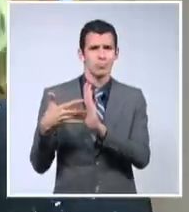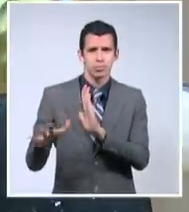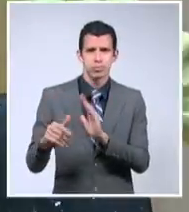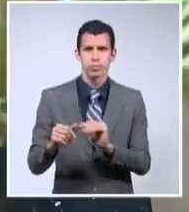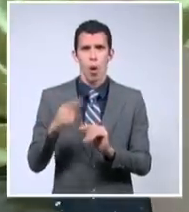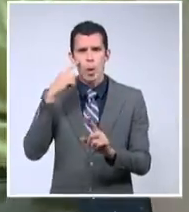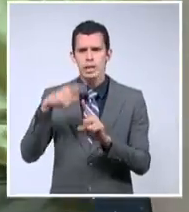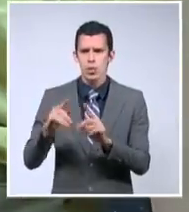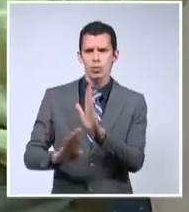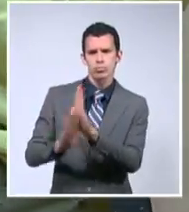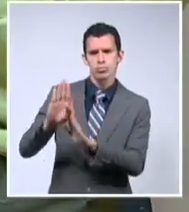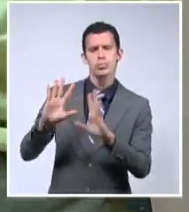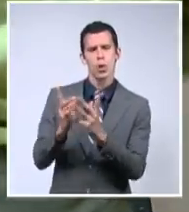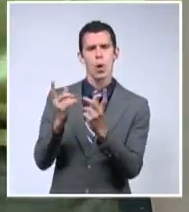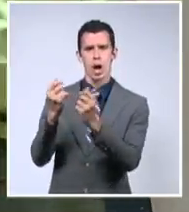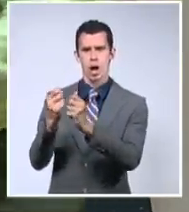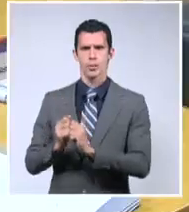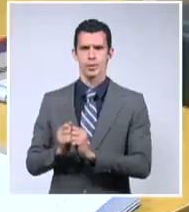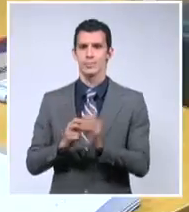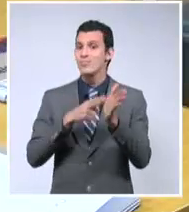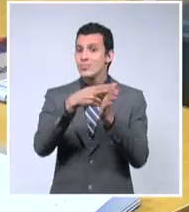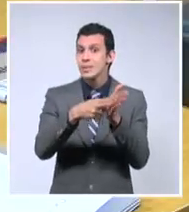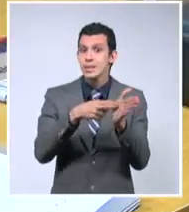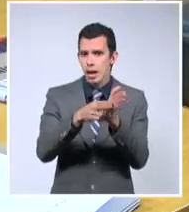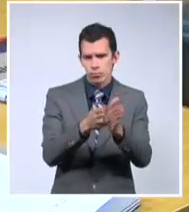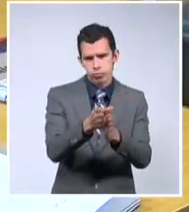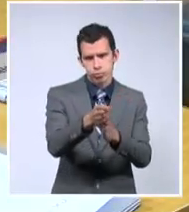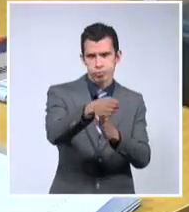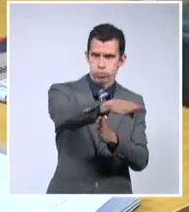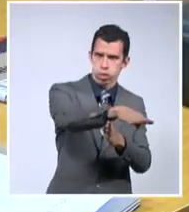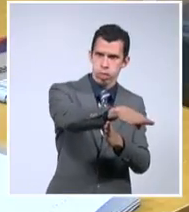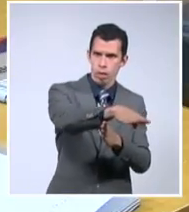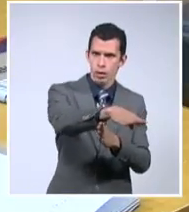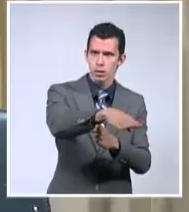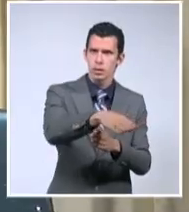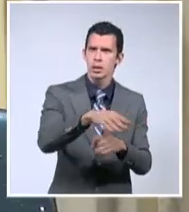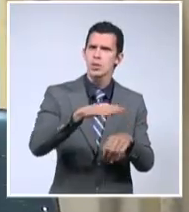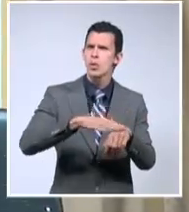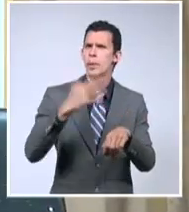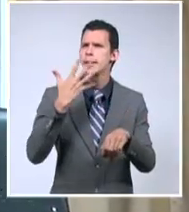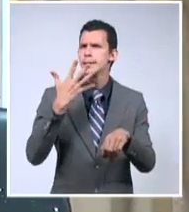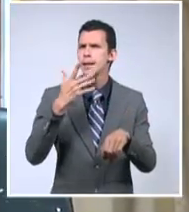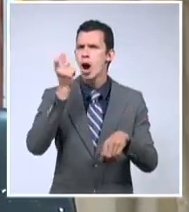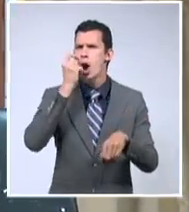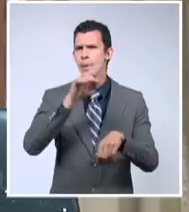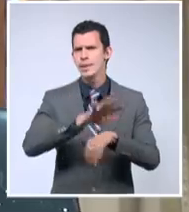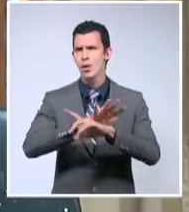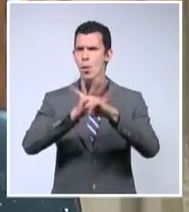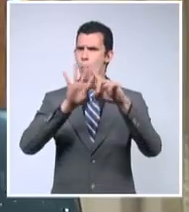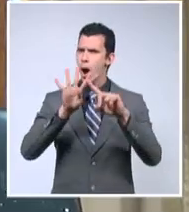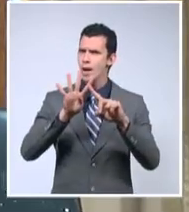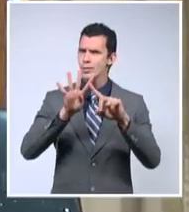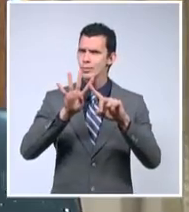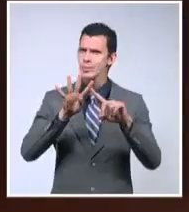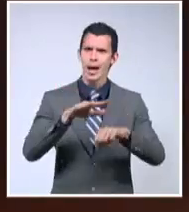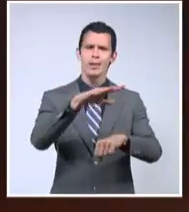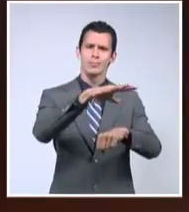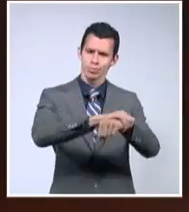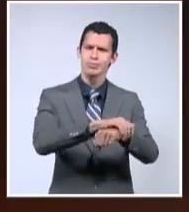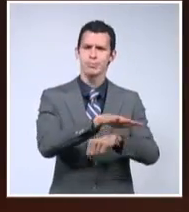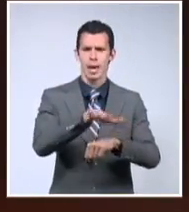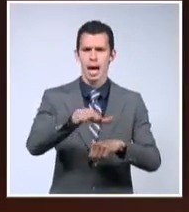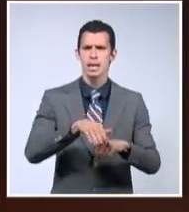realizado permitió detener a los 4 ciudadanos autores del hecho y comprobar la incitación, organización y